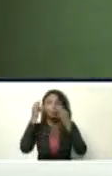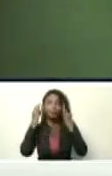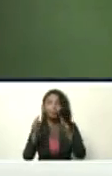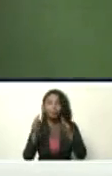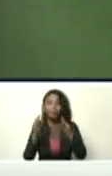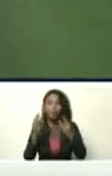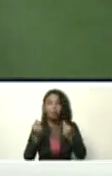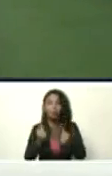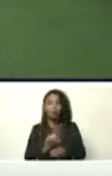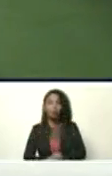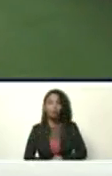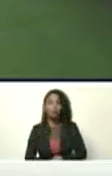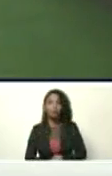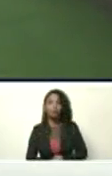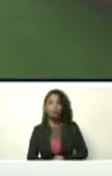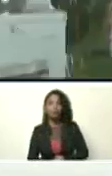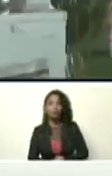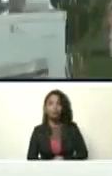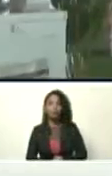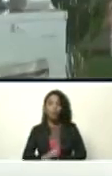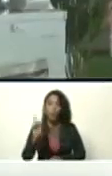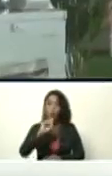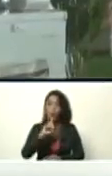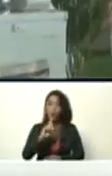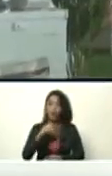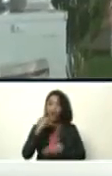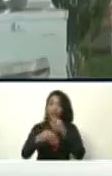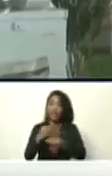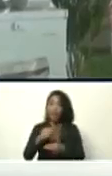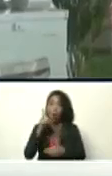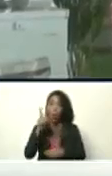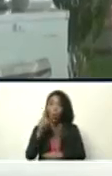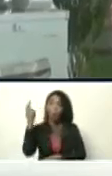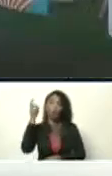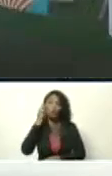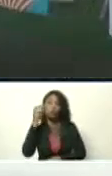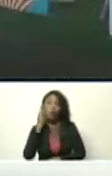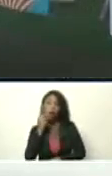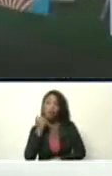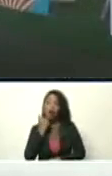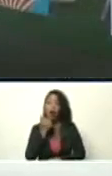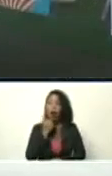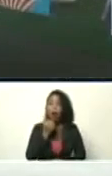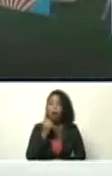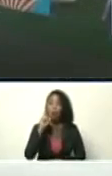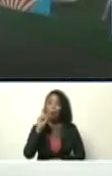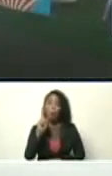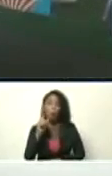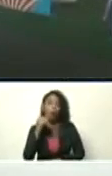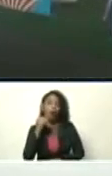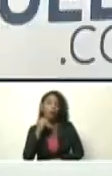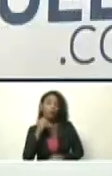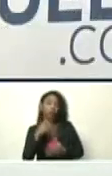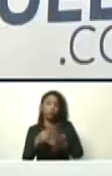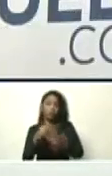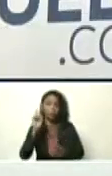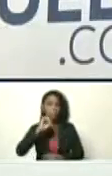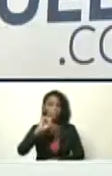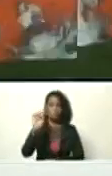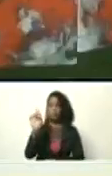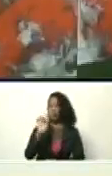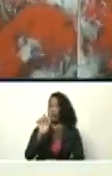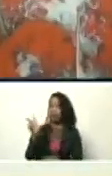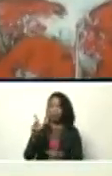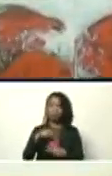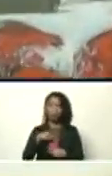monto. No es que te van a dar el vuelto en un chocolate, en una Nutella. No